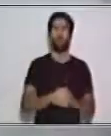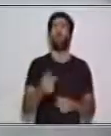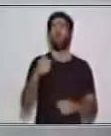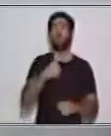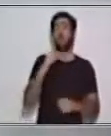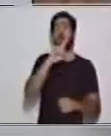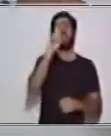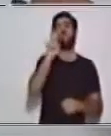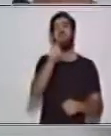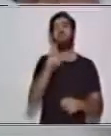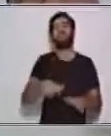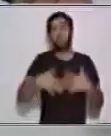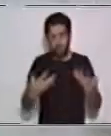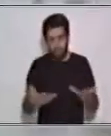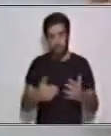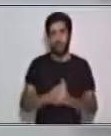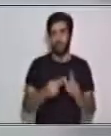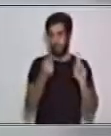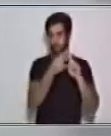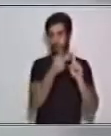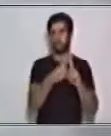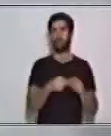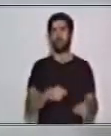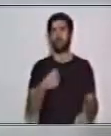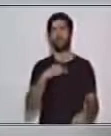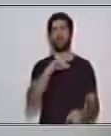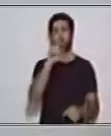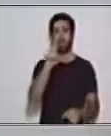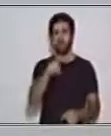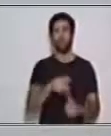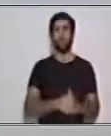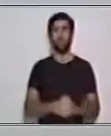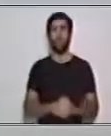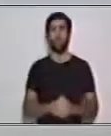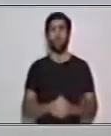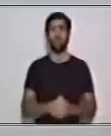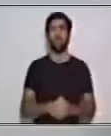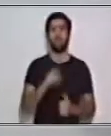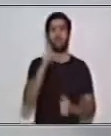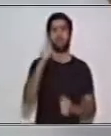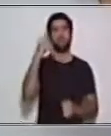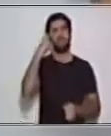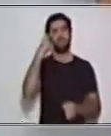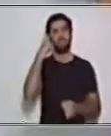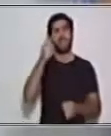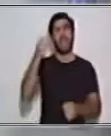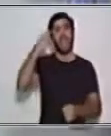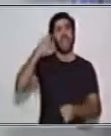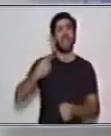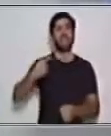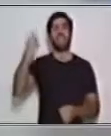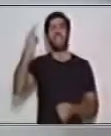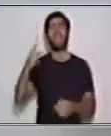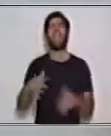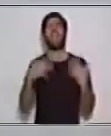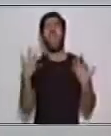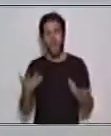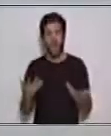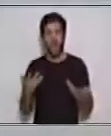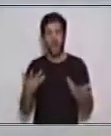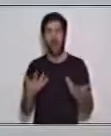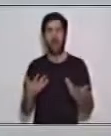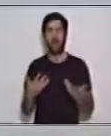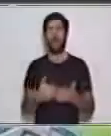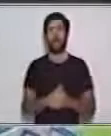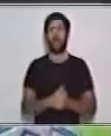podría hacerte es: ¿qué día esta persona hizo